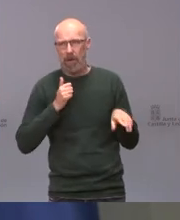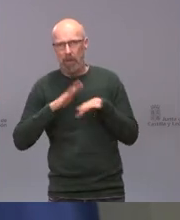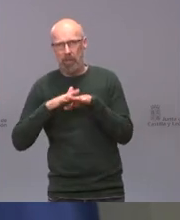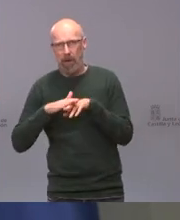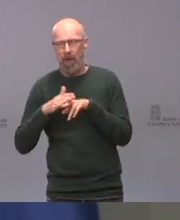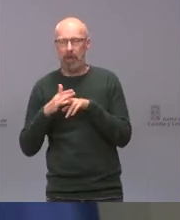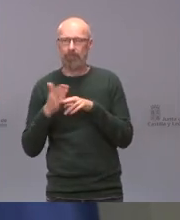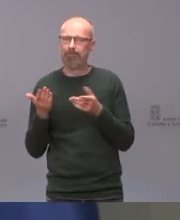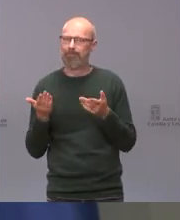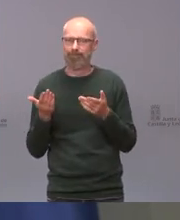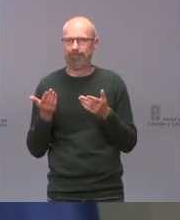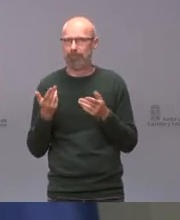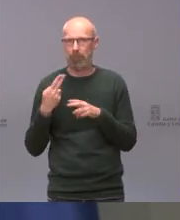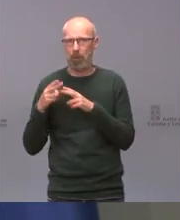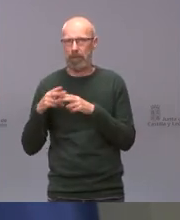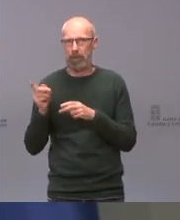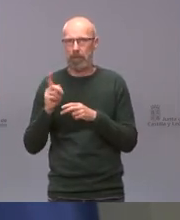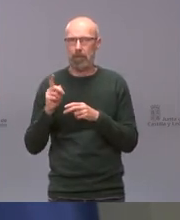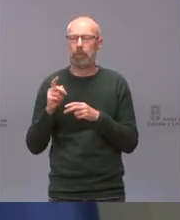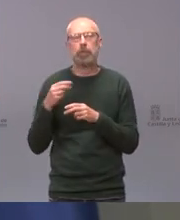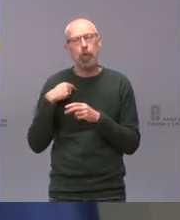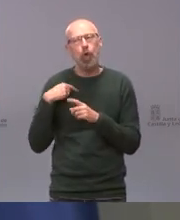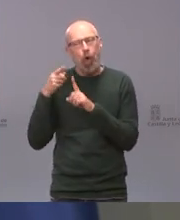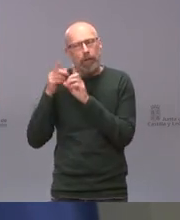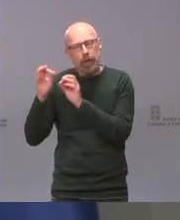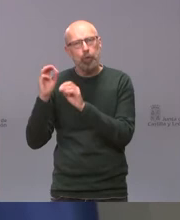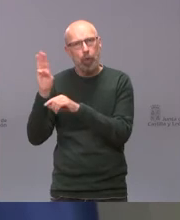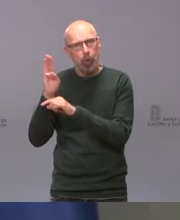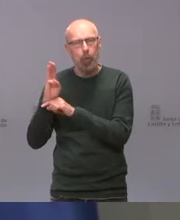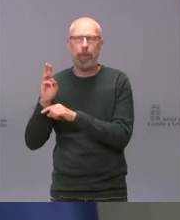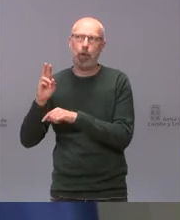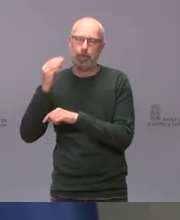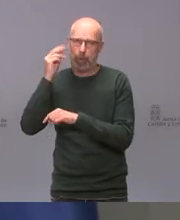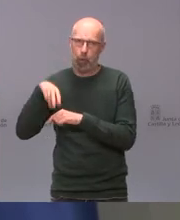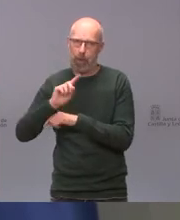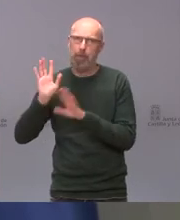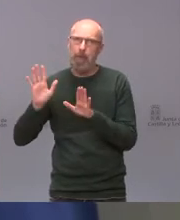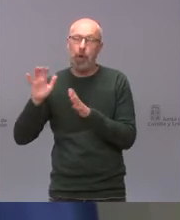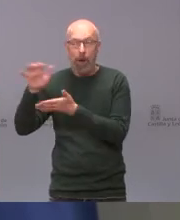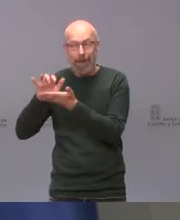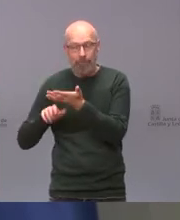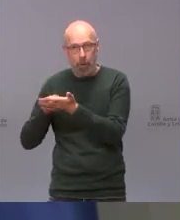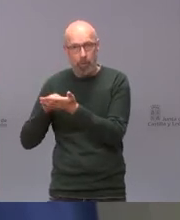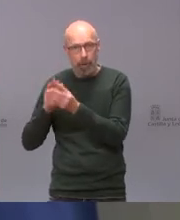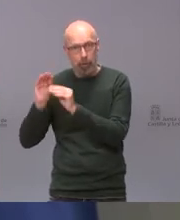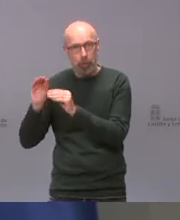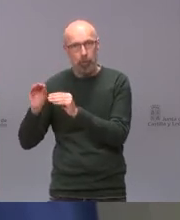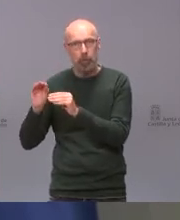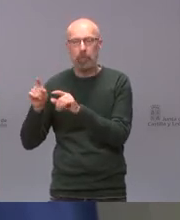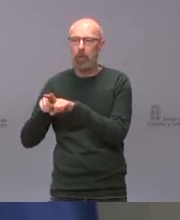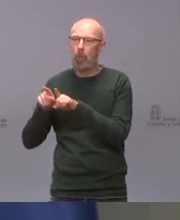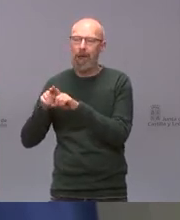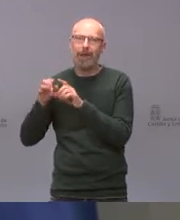del procurador al hacer el informe. Lo que sí que digo es que el informe en este aspecto es falto de